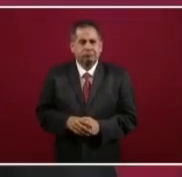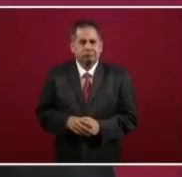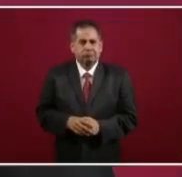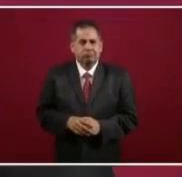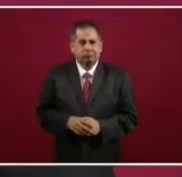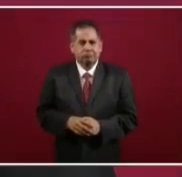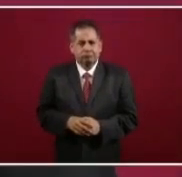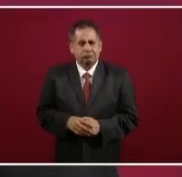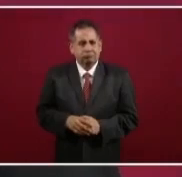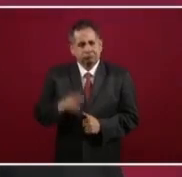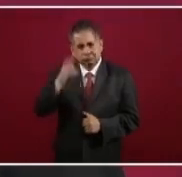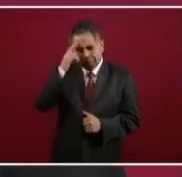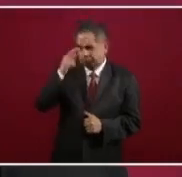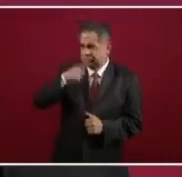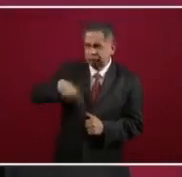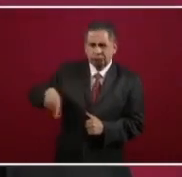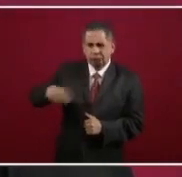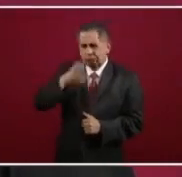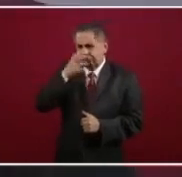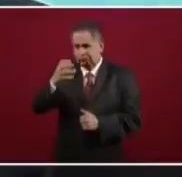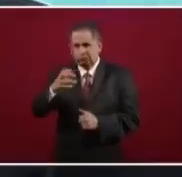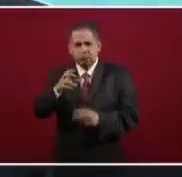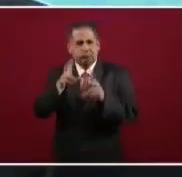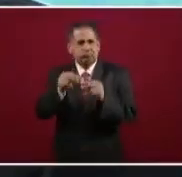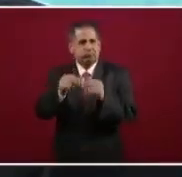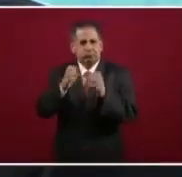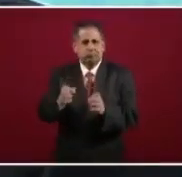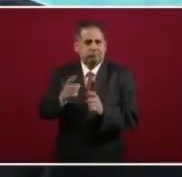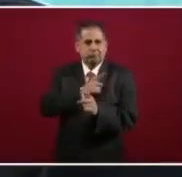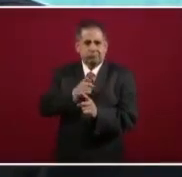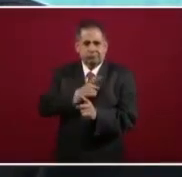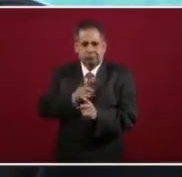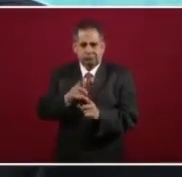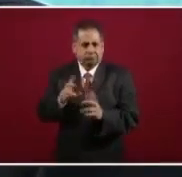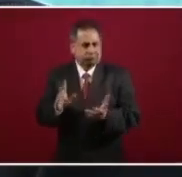y nuestros actos no estás solo